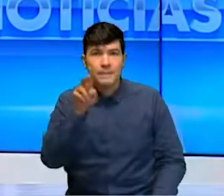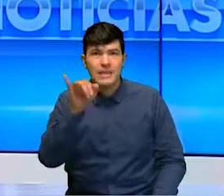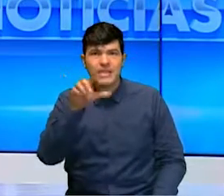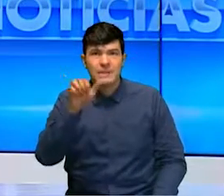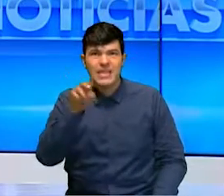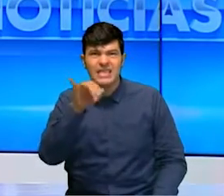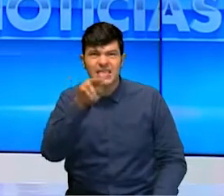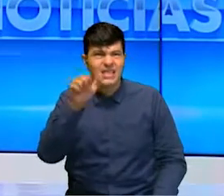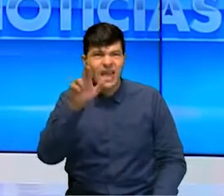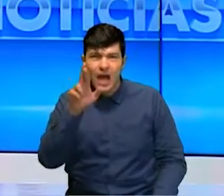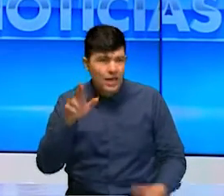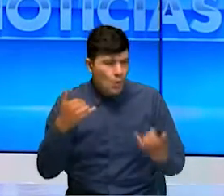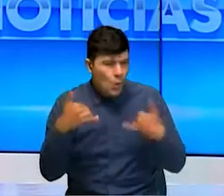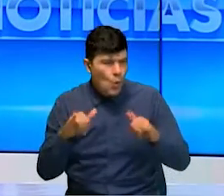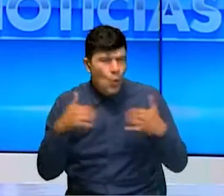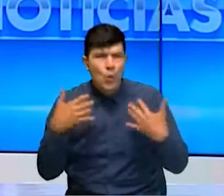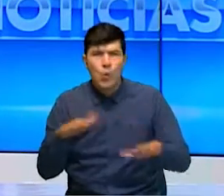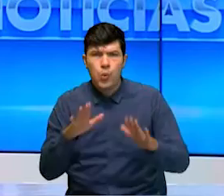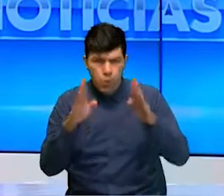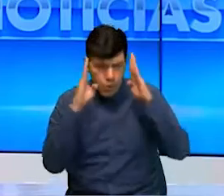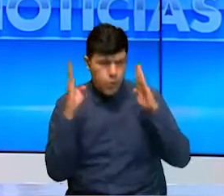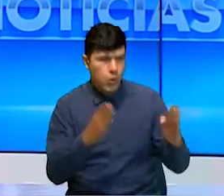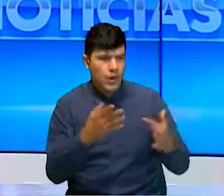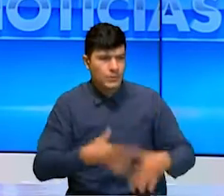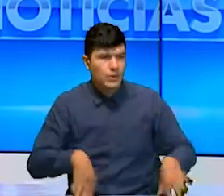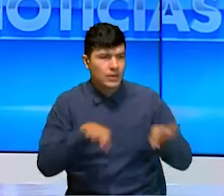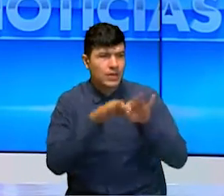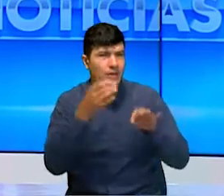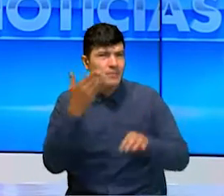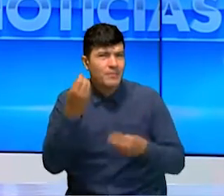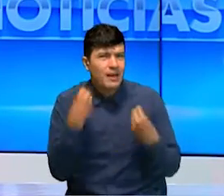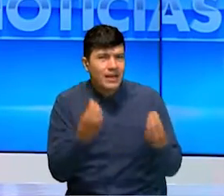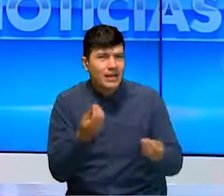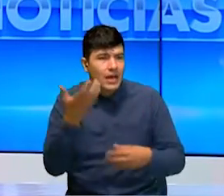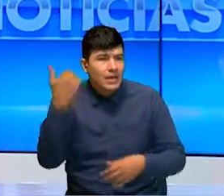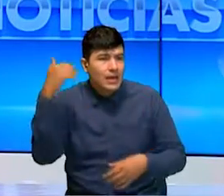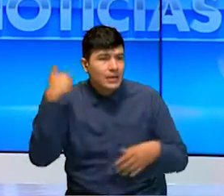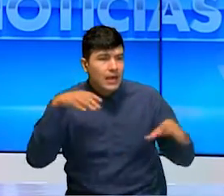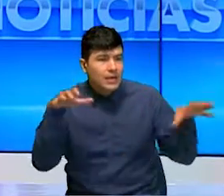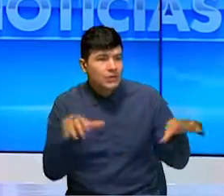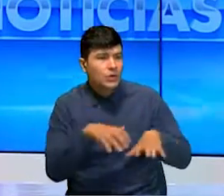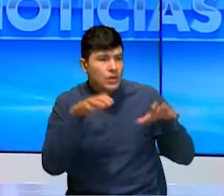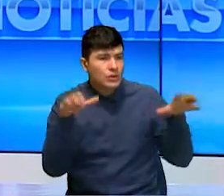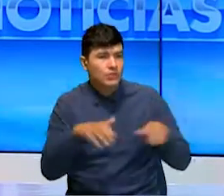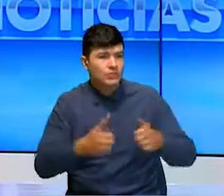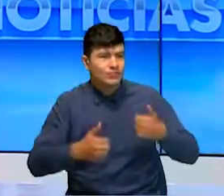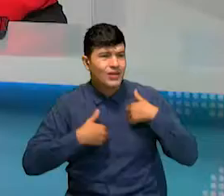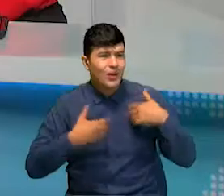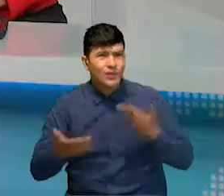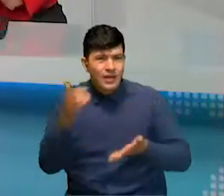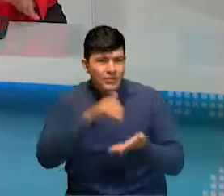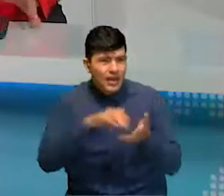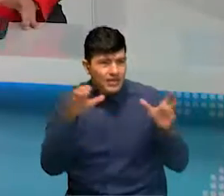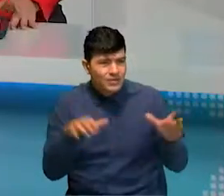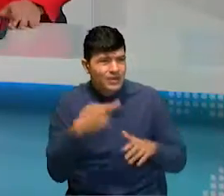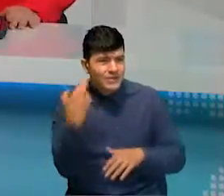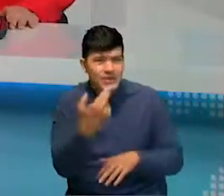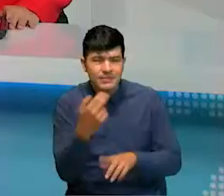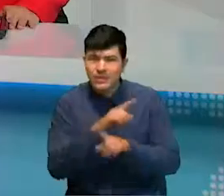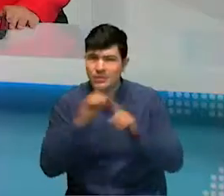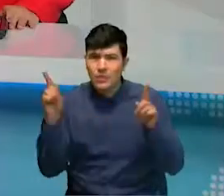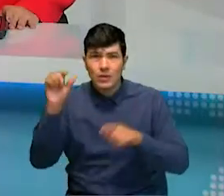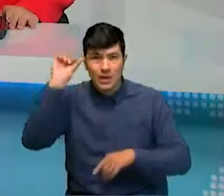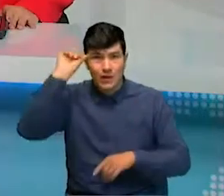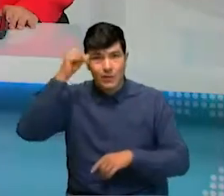tomara medidas importantes para evitar que hechos como los presentados en los últimos días en la región no se vuelvan repetitivos johnny es que recordemos